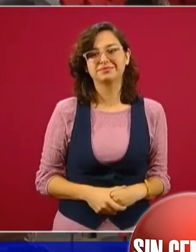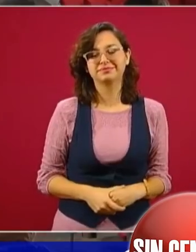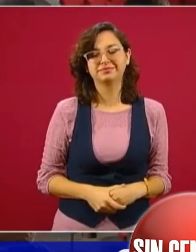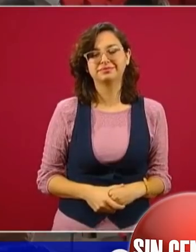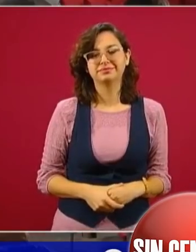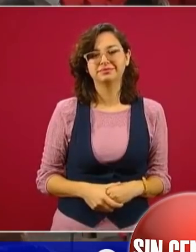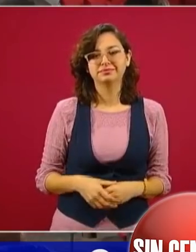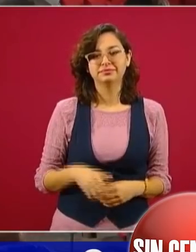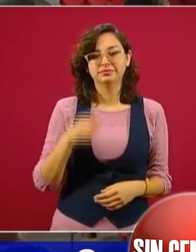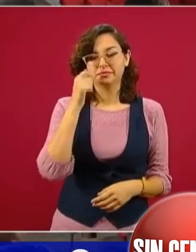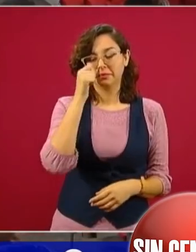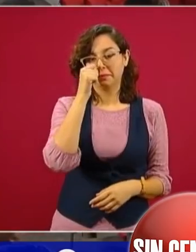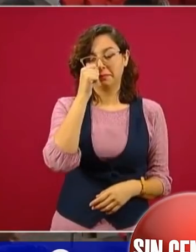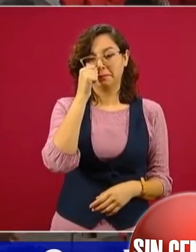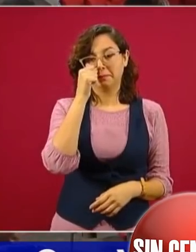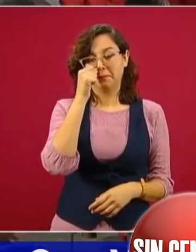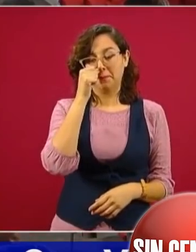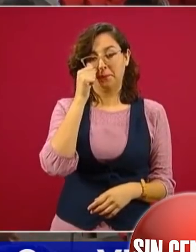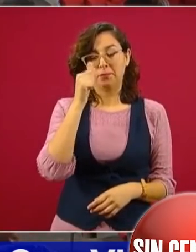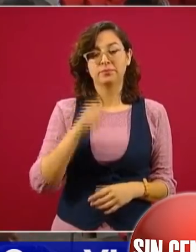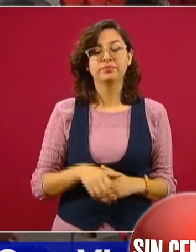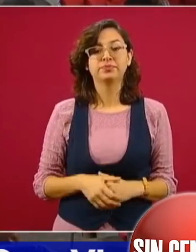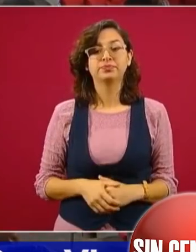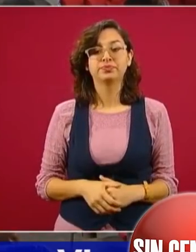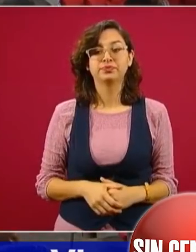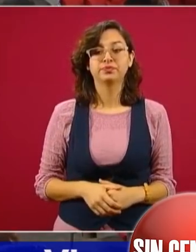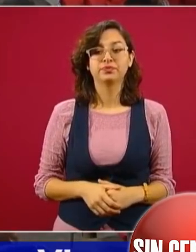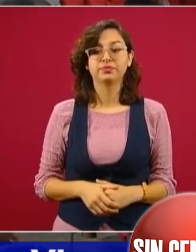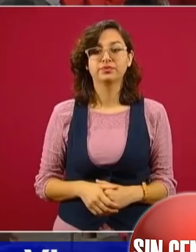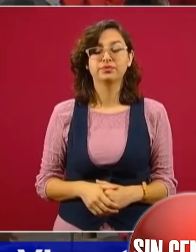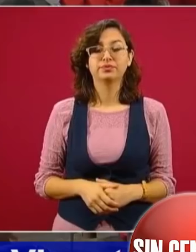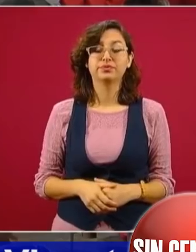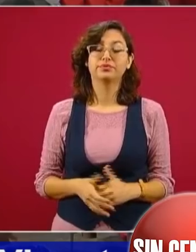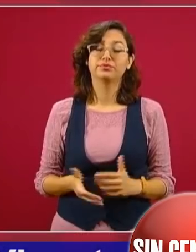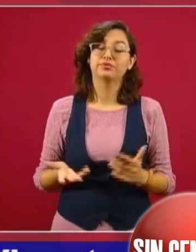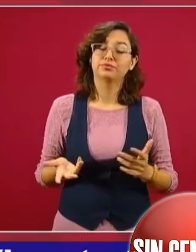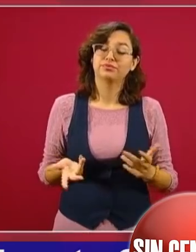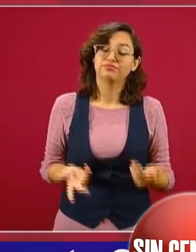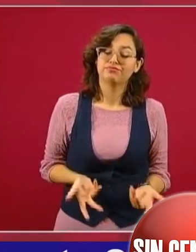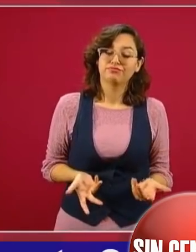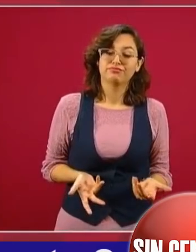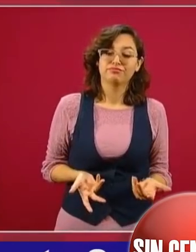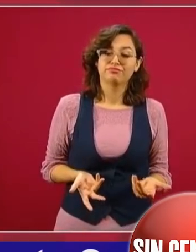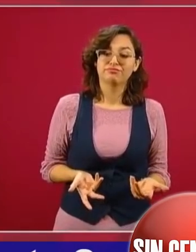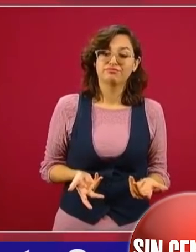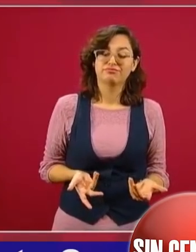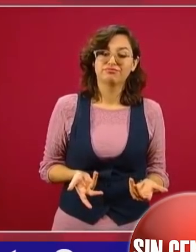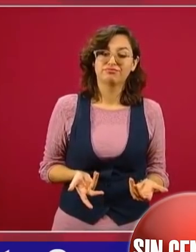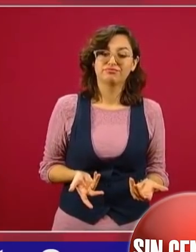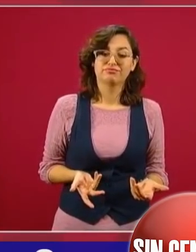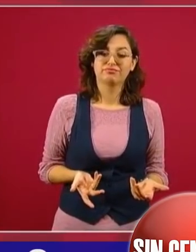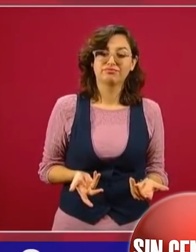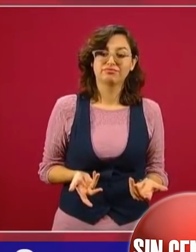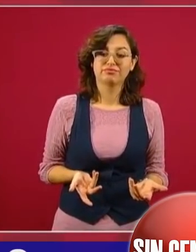Eso es lo que se debe de